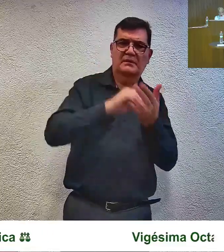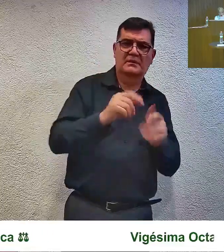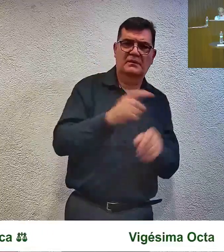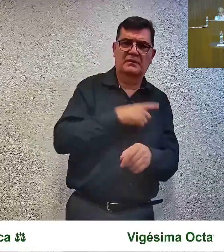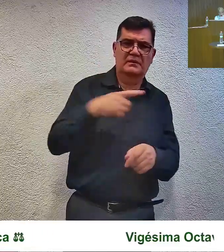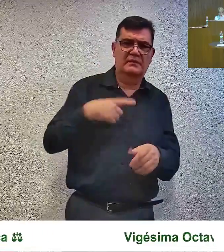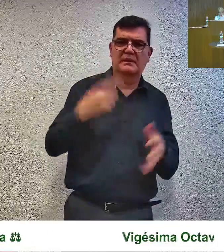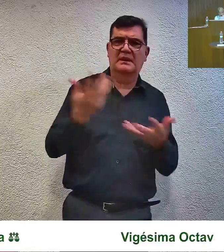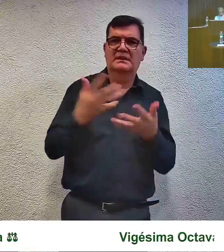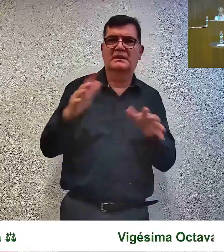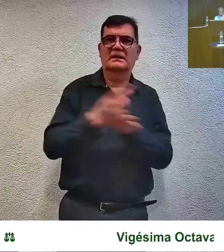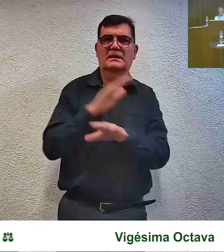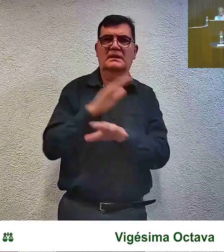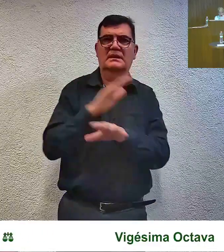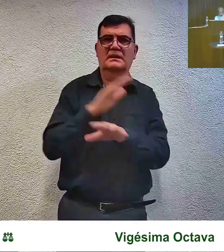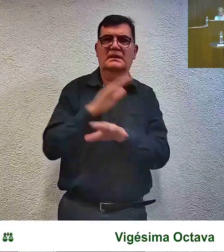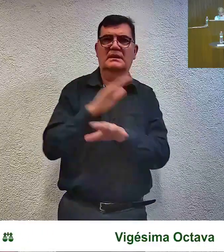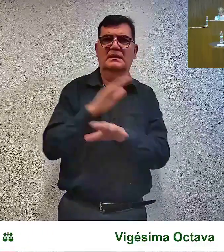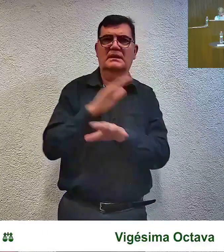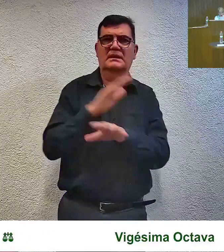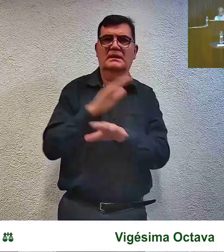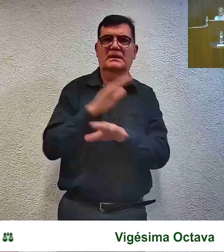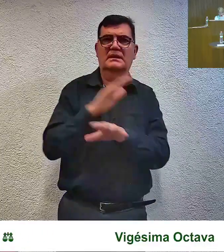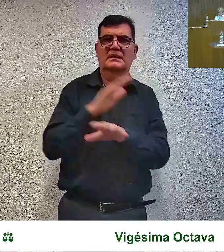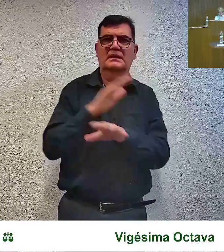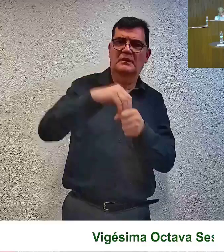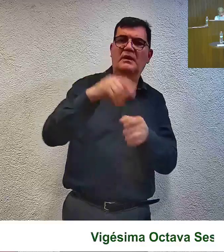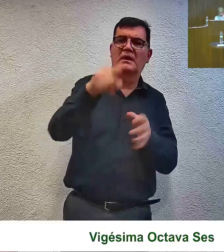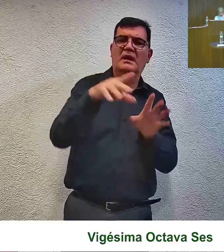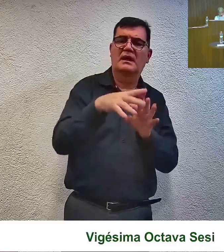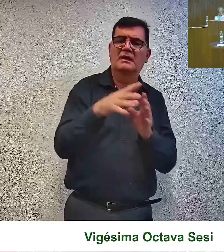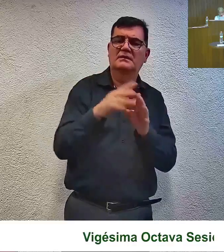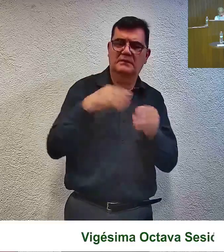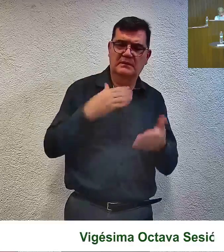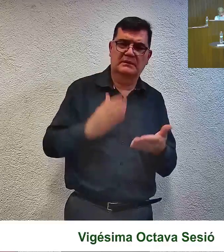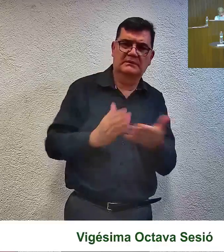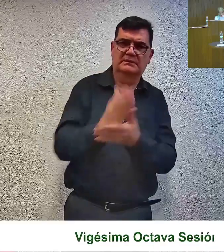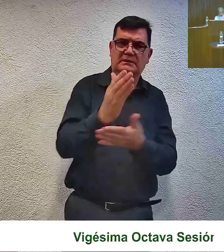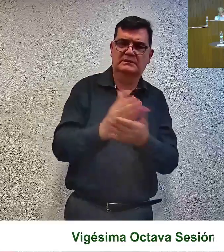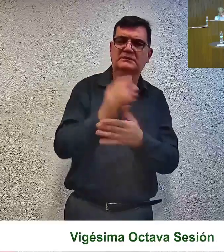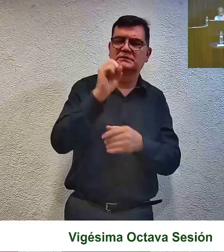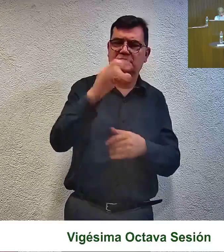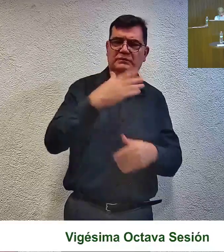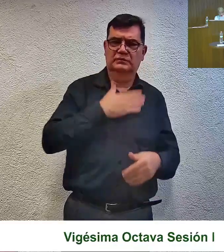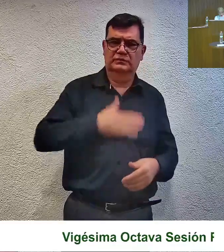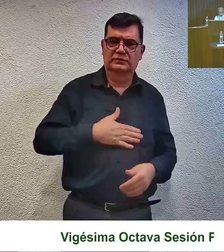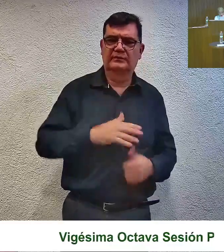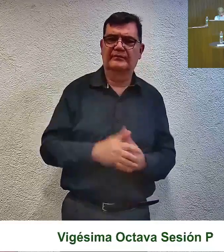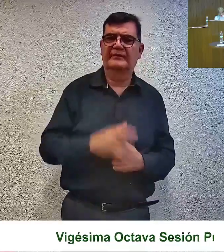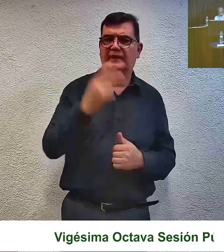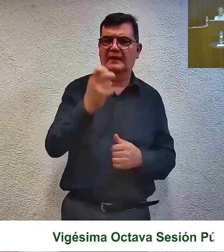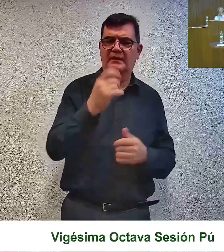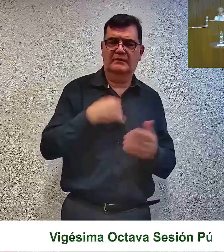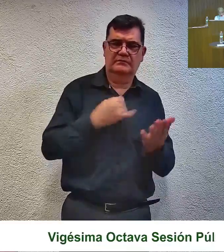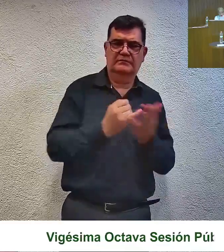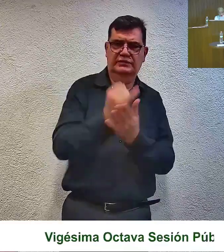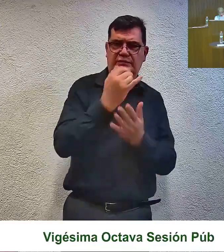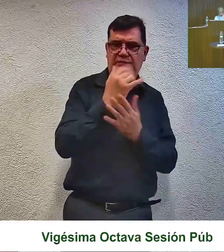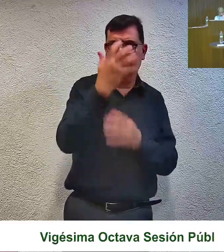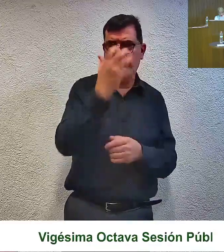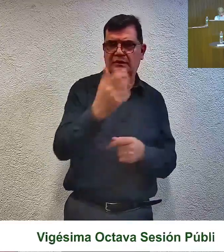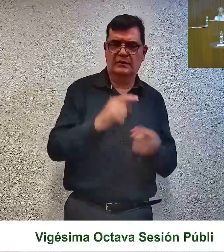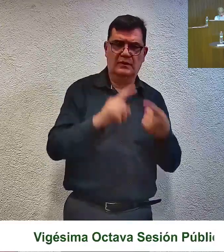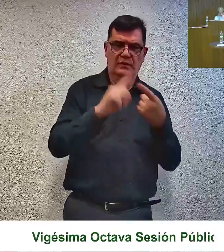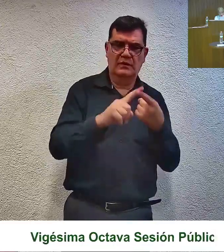debe generar improcedencia. El reencauzamiento garantiza acceso efectivo a la justicia. Determinaciones.